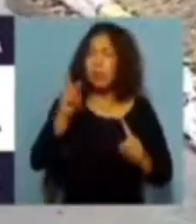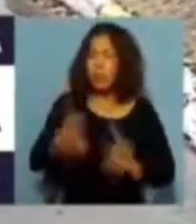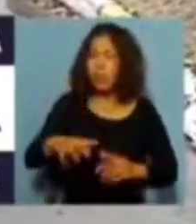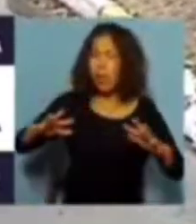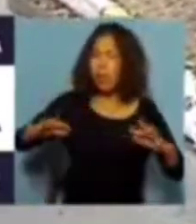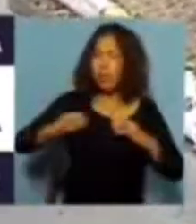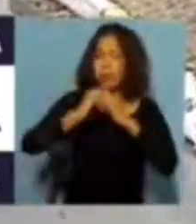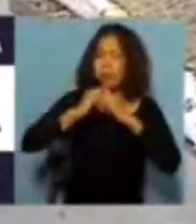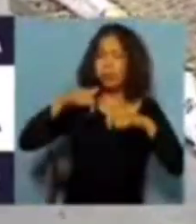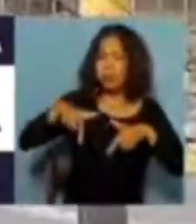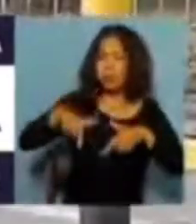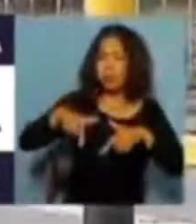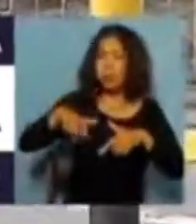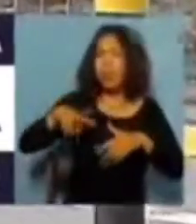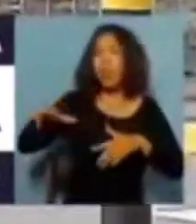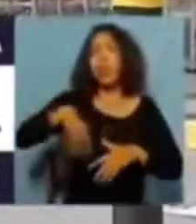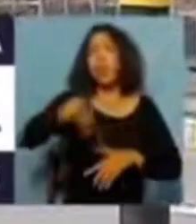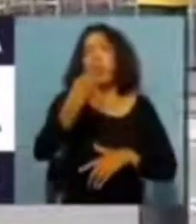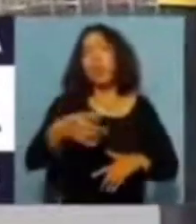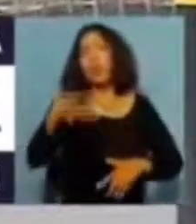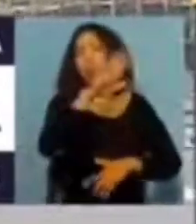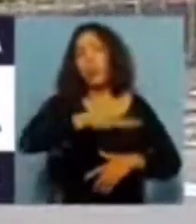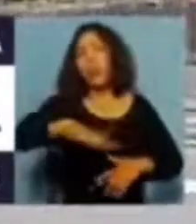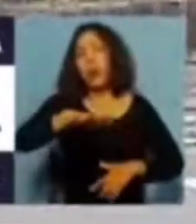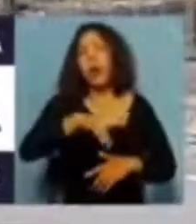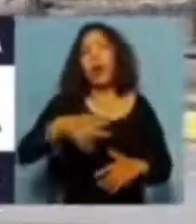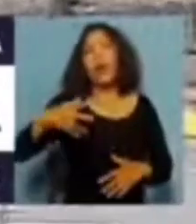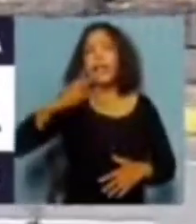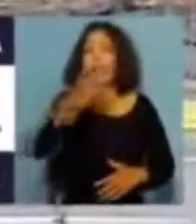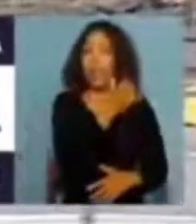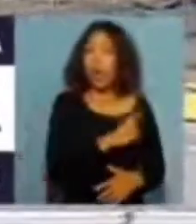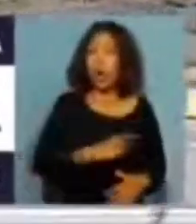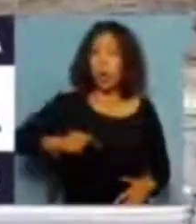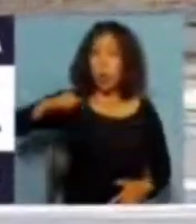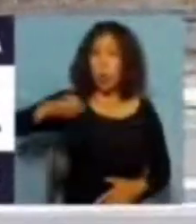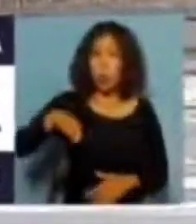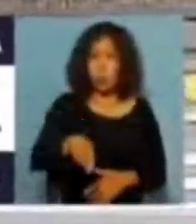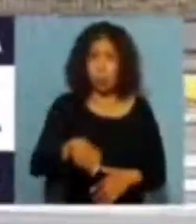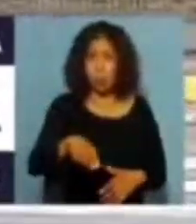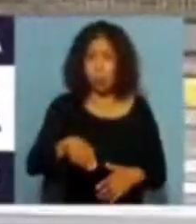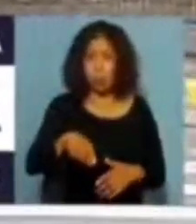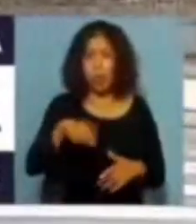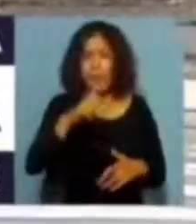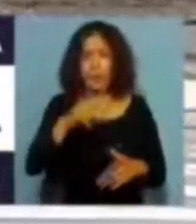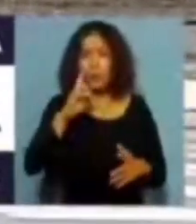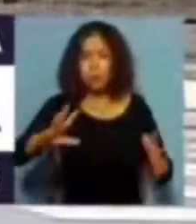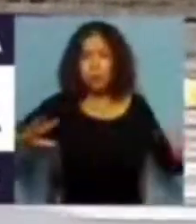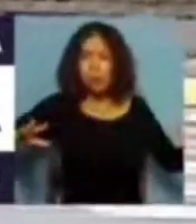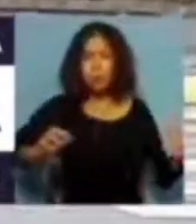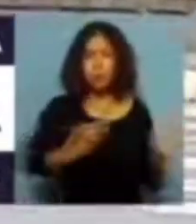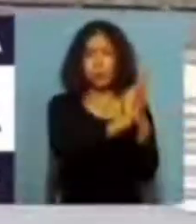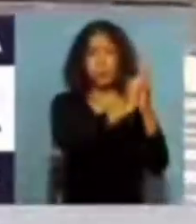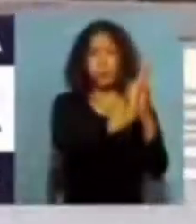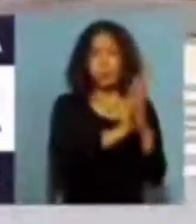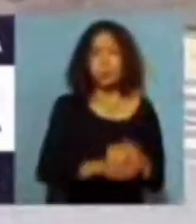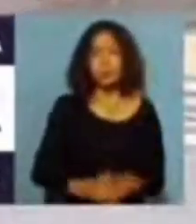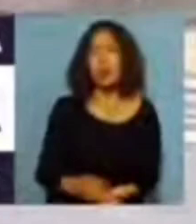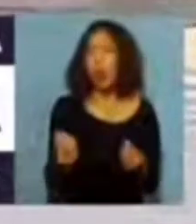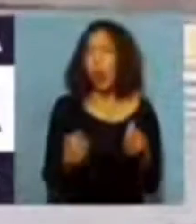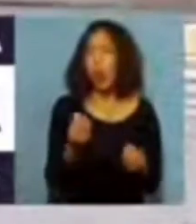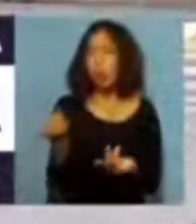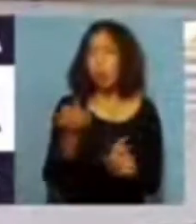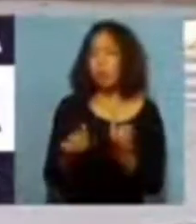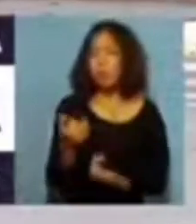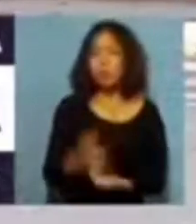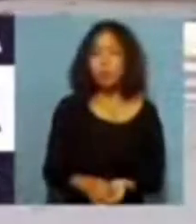que hubo, una colisión en la zona del rectorado de la UNJU, ¿cuál es el resultado? ¿Atendieron a alguna víctima? Con relación